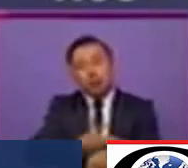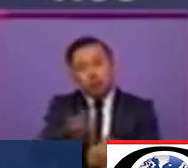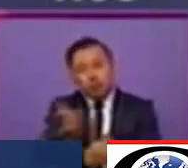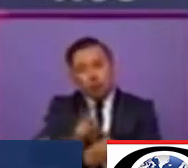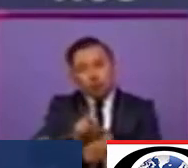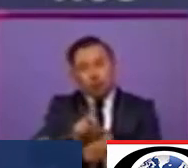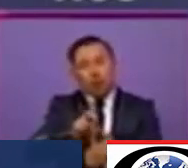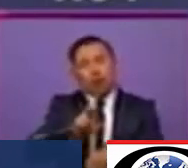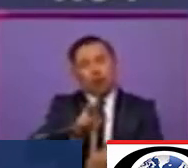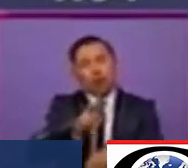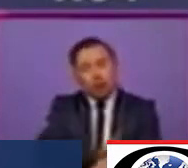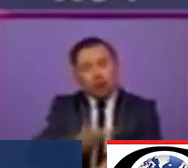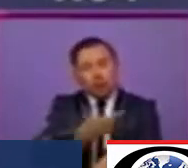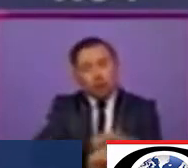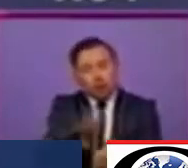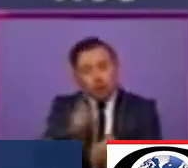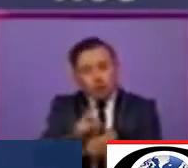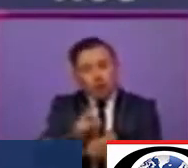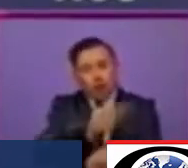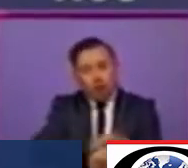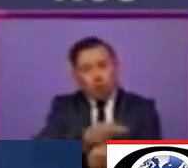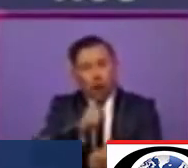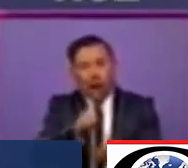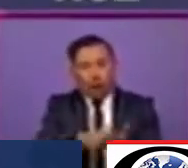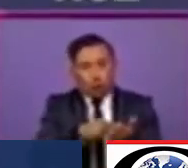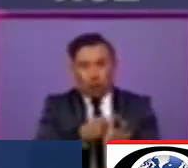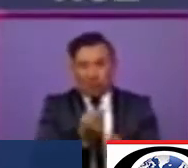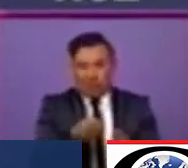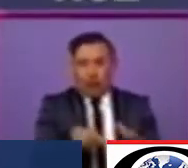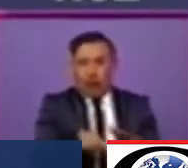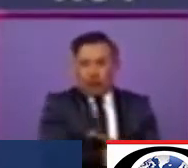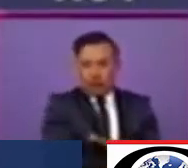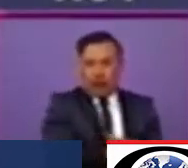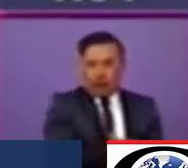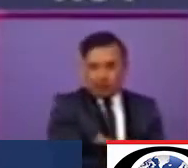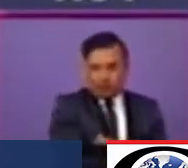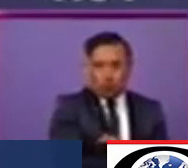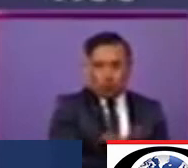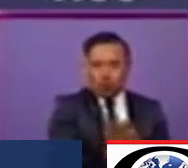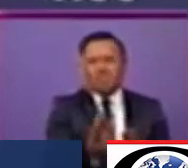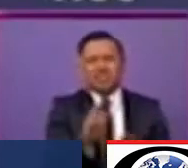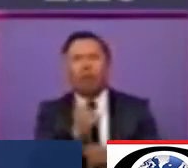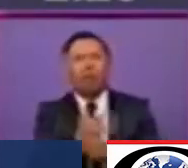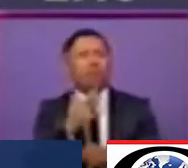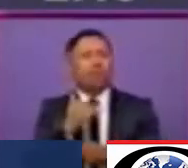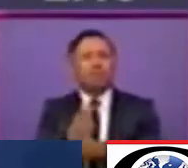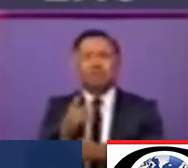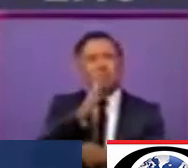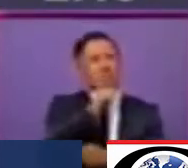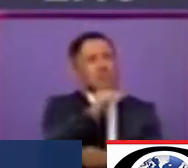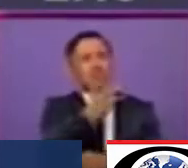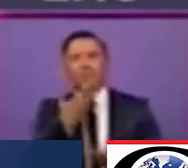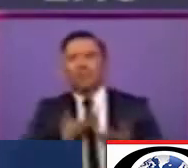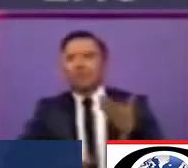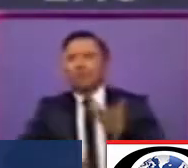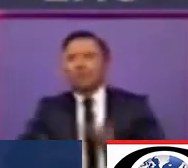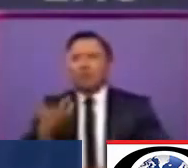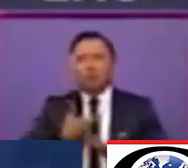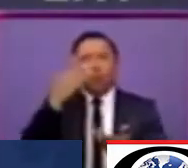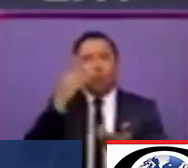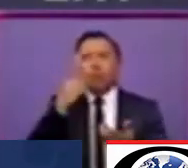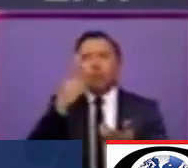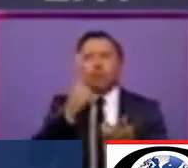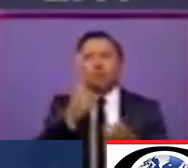les olvide que están los medios locales y los regionales para apoyarlos en el Estado de México y que han sido relegados por